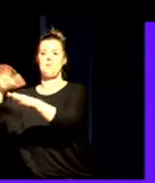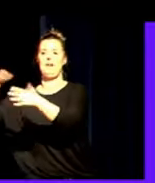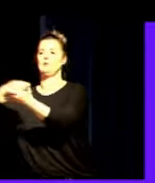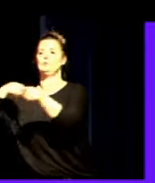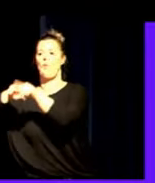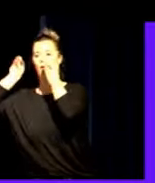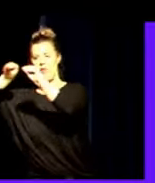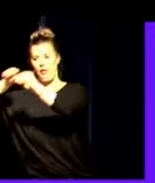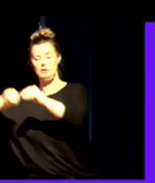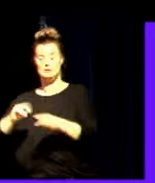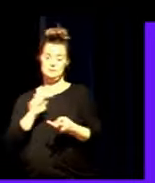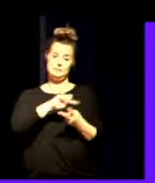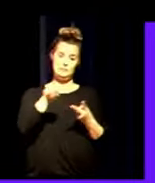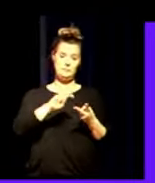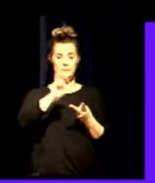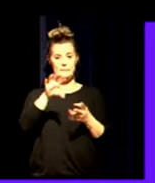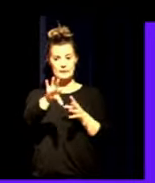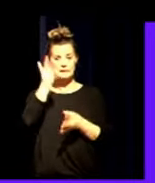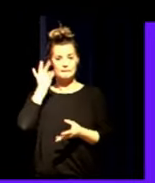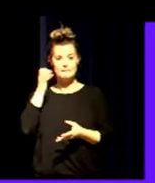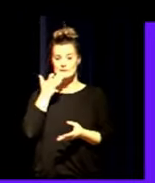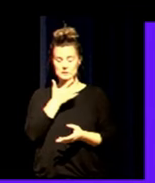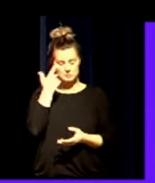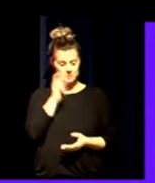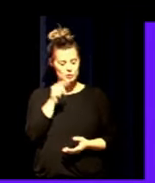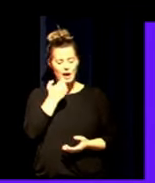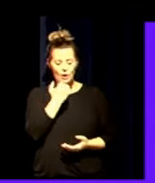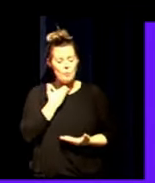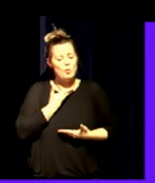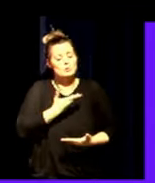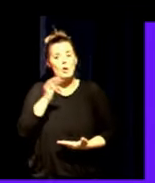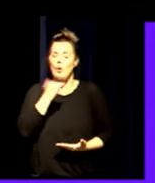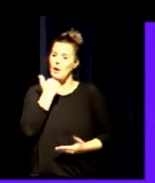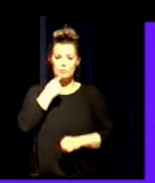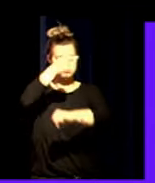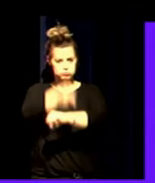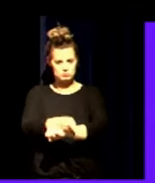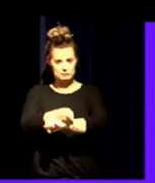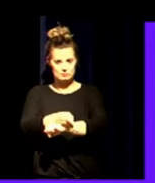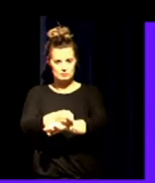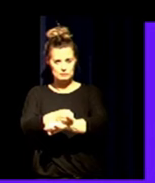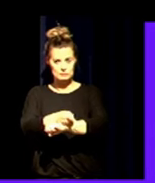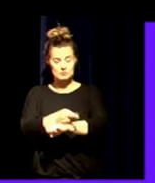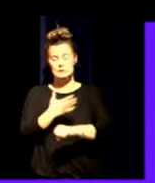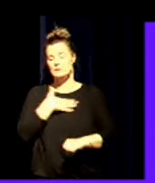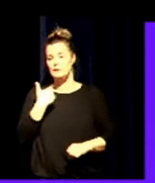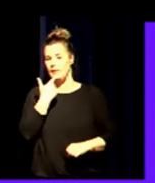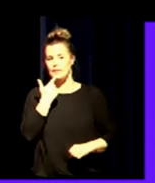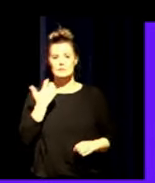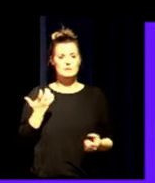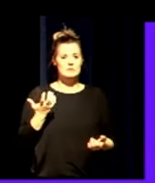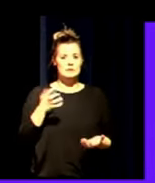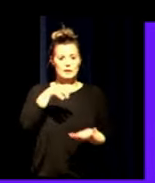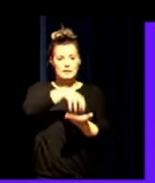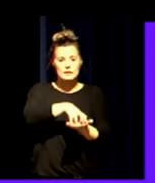La siguiente decisión es si consideramos que esto es algo voluntario o algo obligatorio. Es decir, el centro